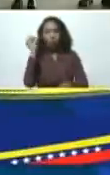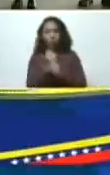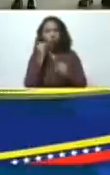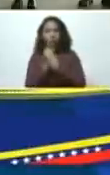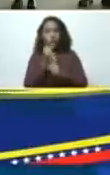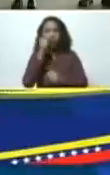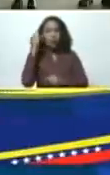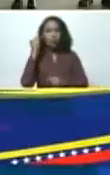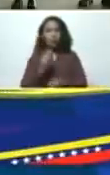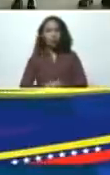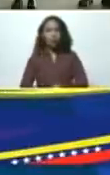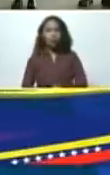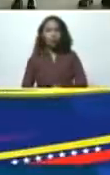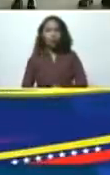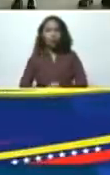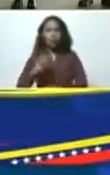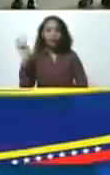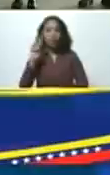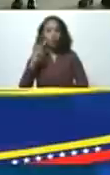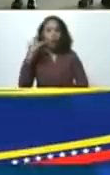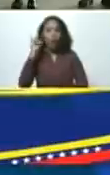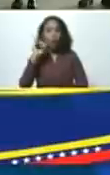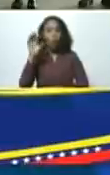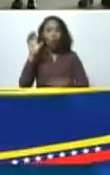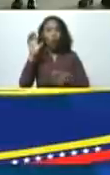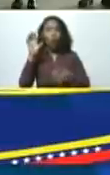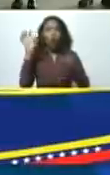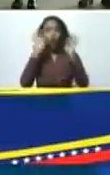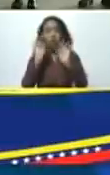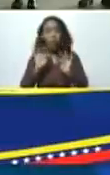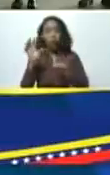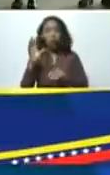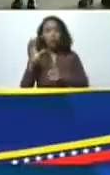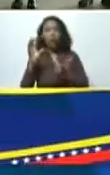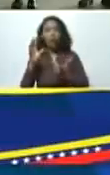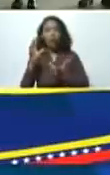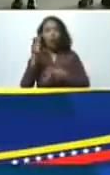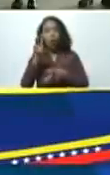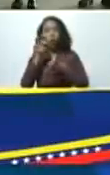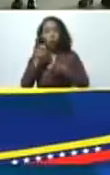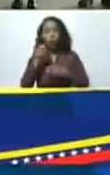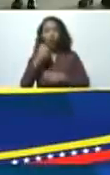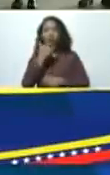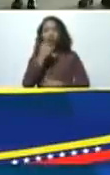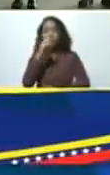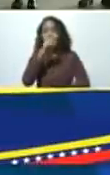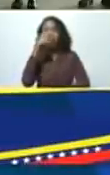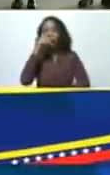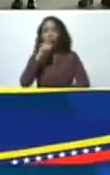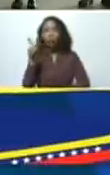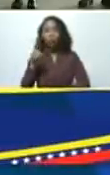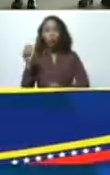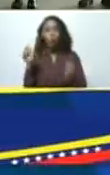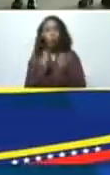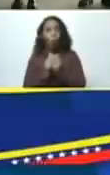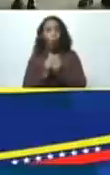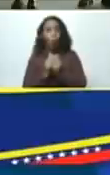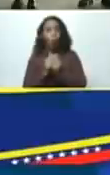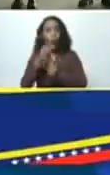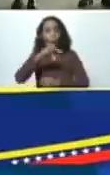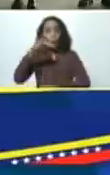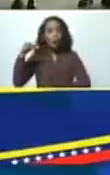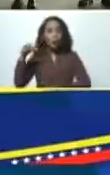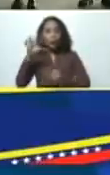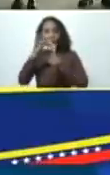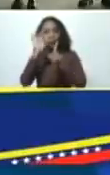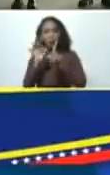y trabajadoras. Venezuela tiene un patrón de consumo de hace casi 100 años. Con las pastas de trigo,